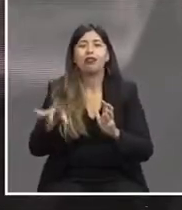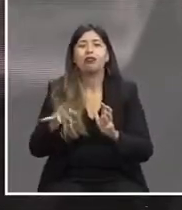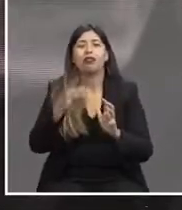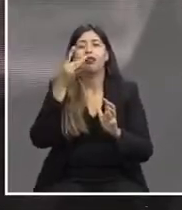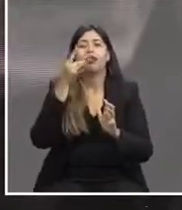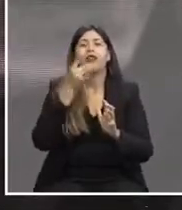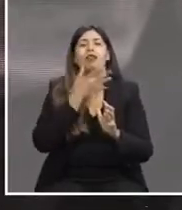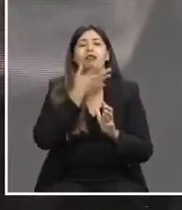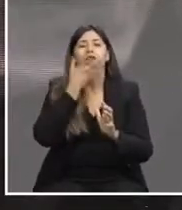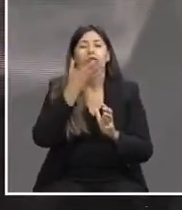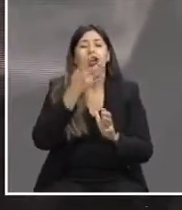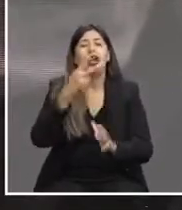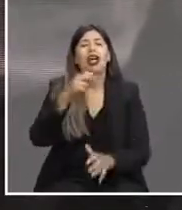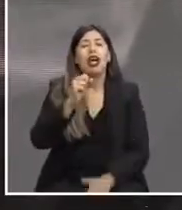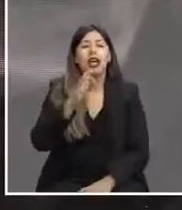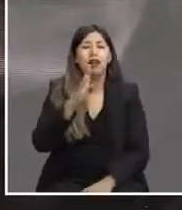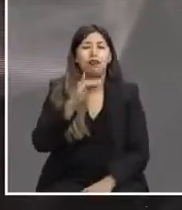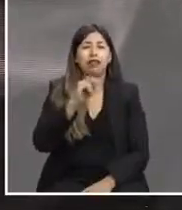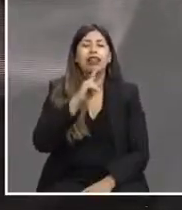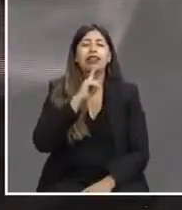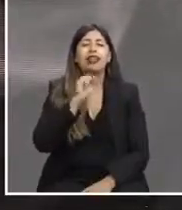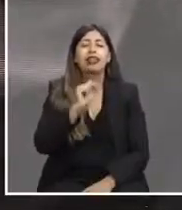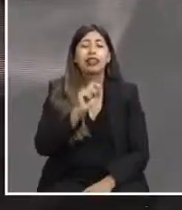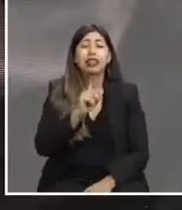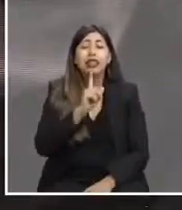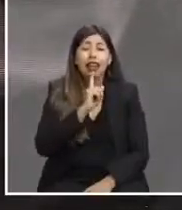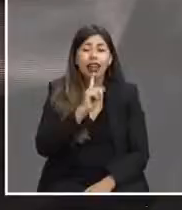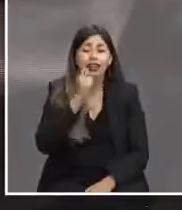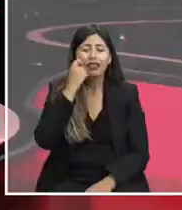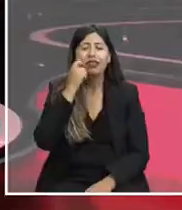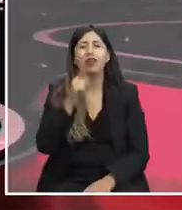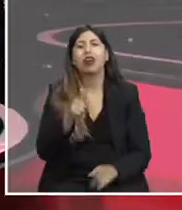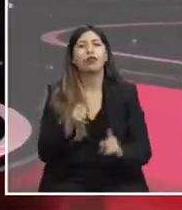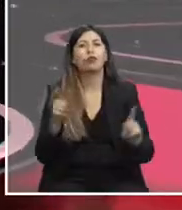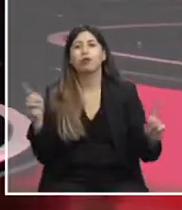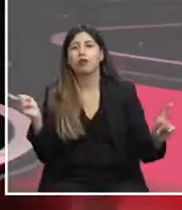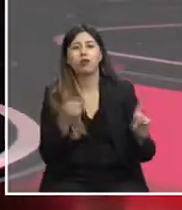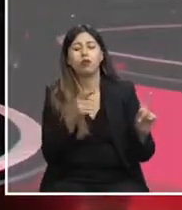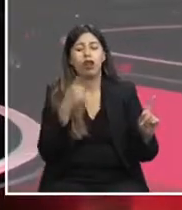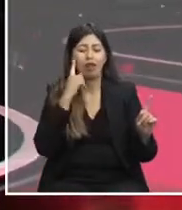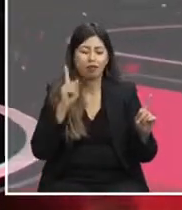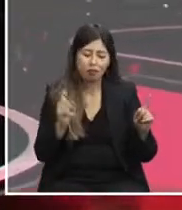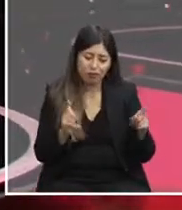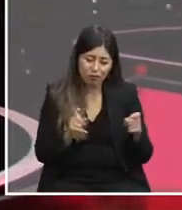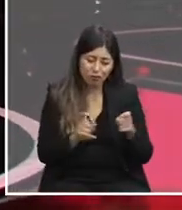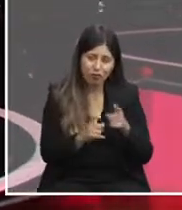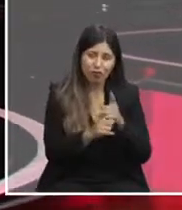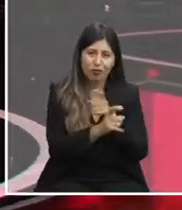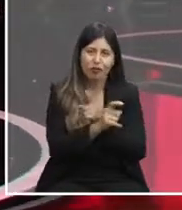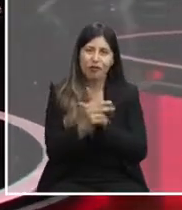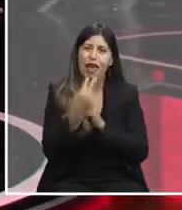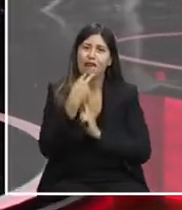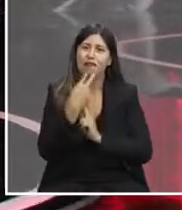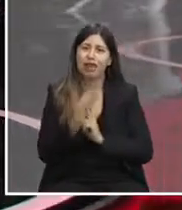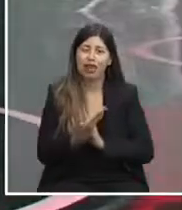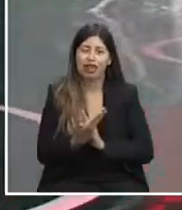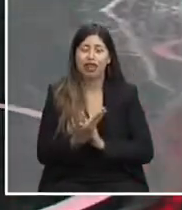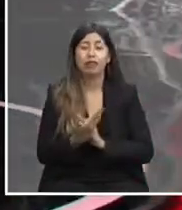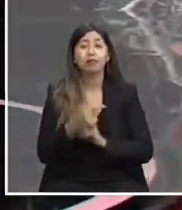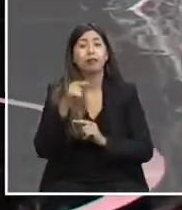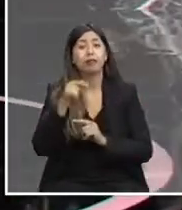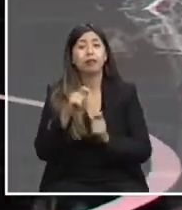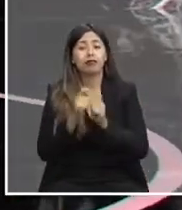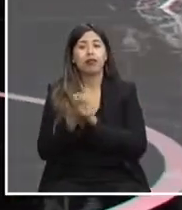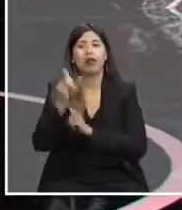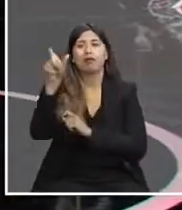glaciares como hábitats extremos para la vida microbiana. Esto ha convertido a Gemma en una de las